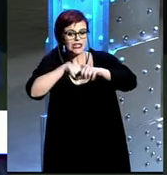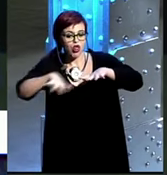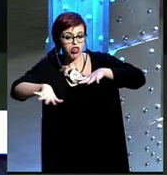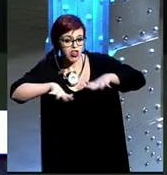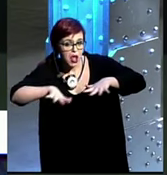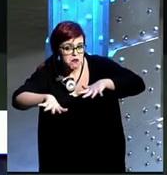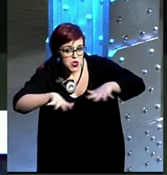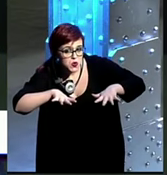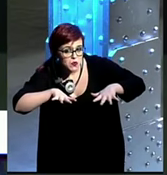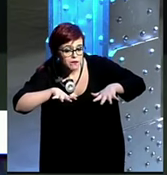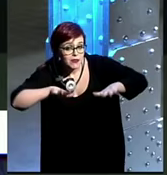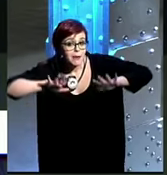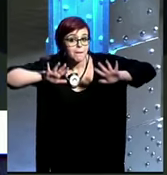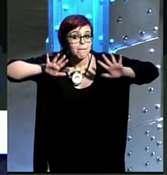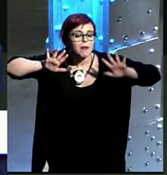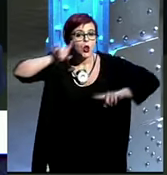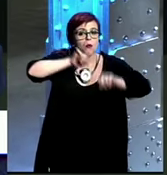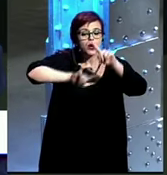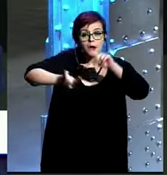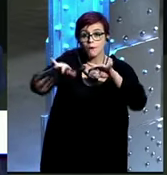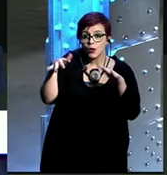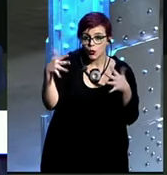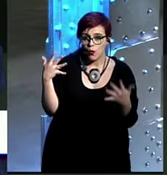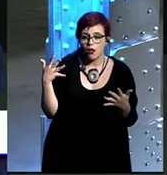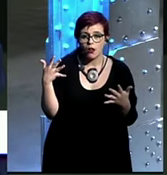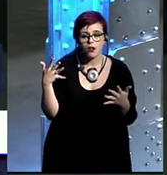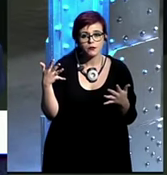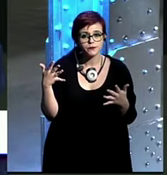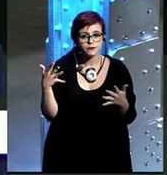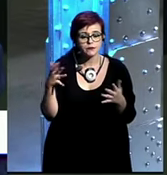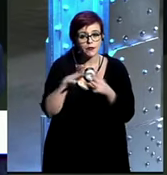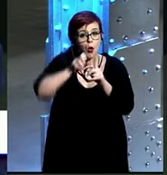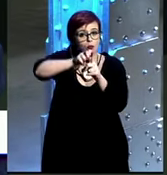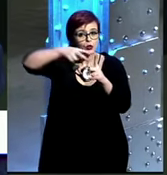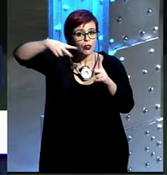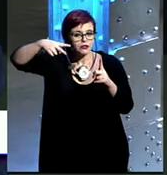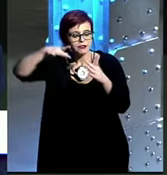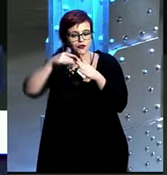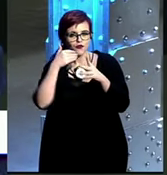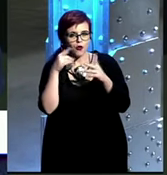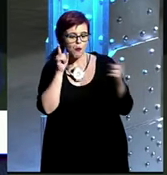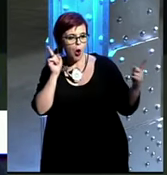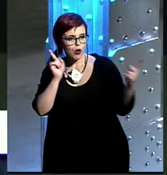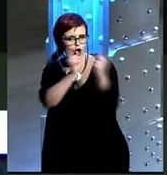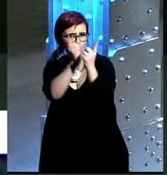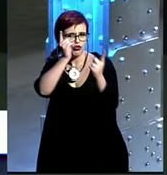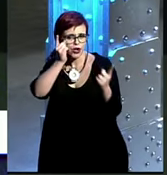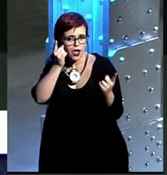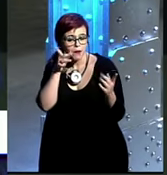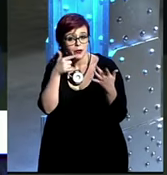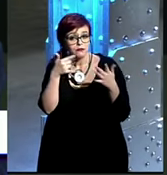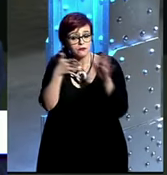El problema es que parece ser que son puntos de vista opuestos, pero no están opuestos, son